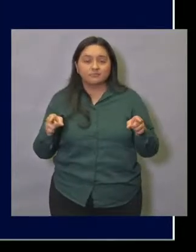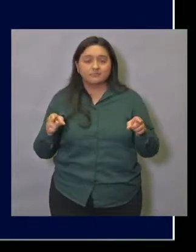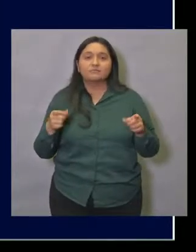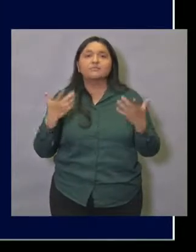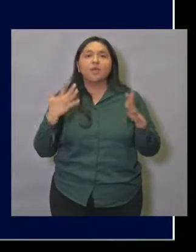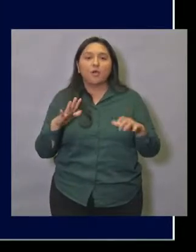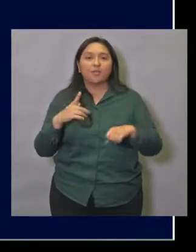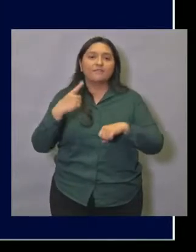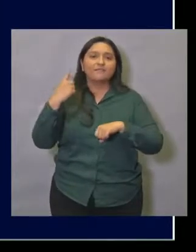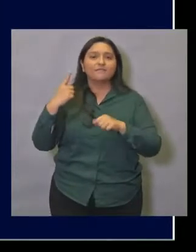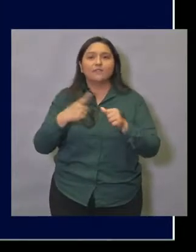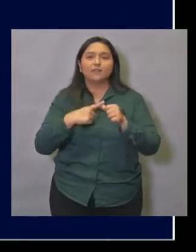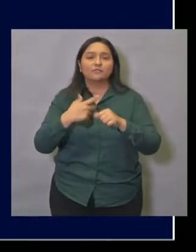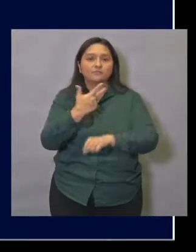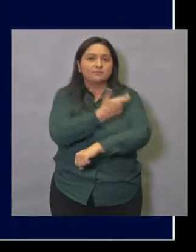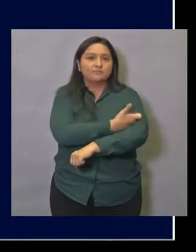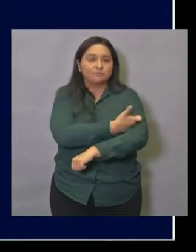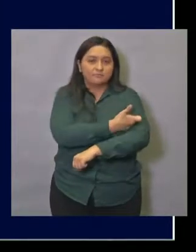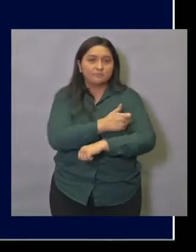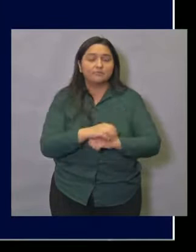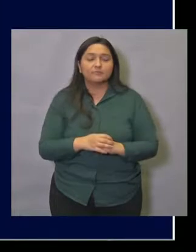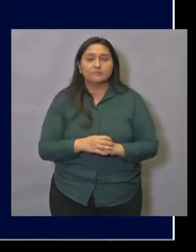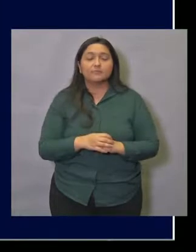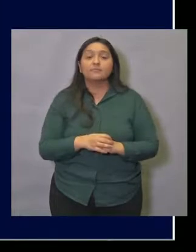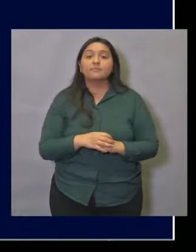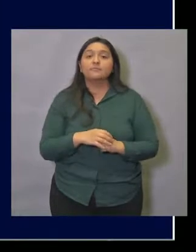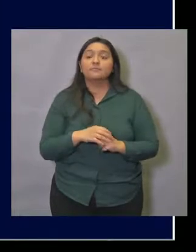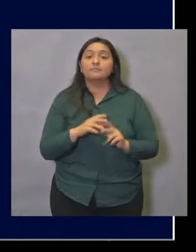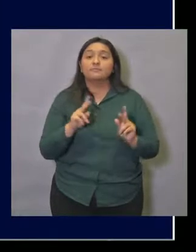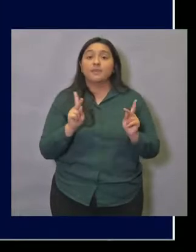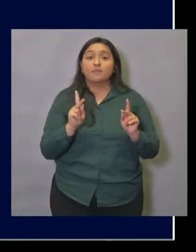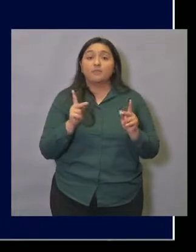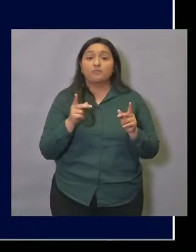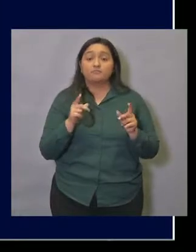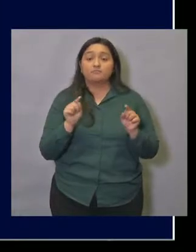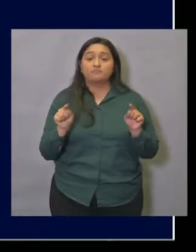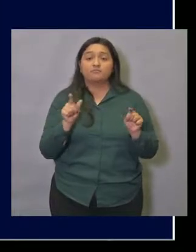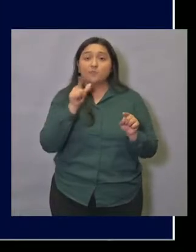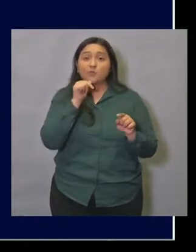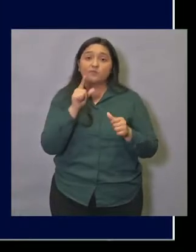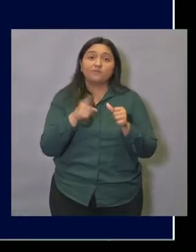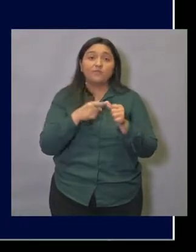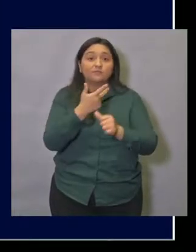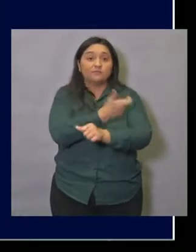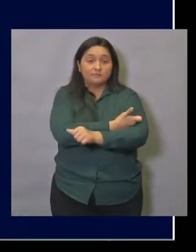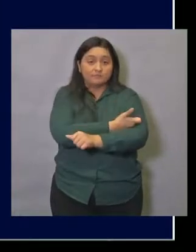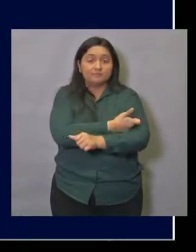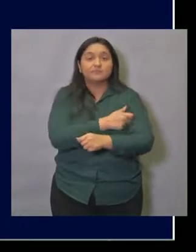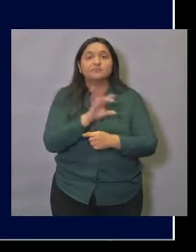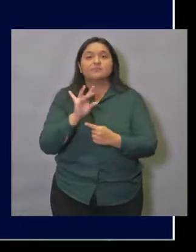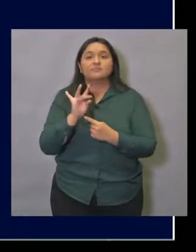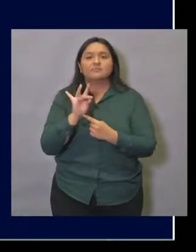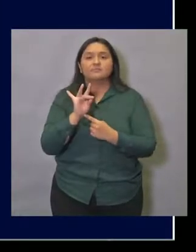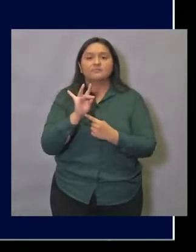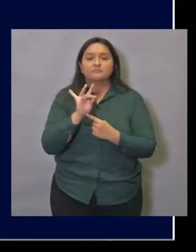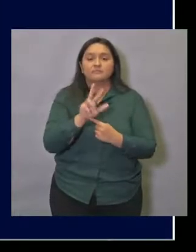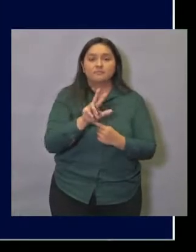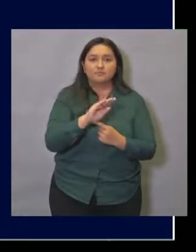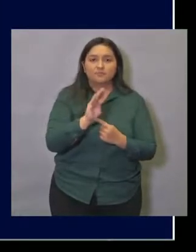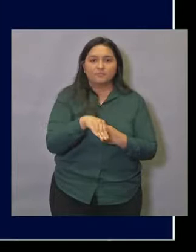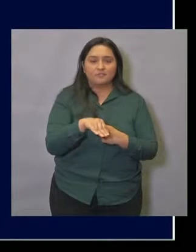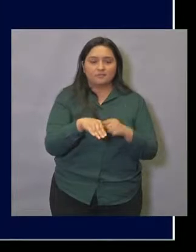primera dosis. De estas personas que recibieron la primera dosis, el 83% del personal y